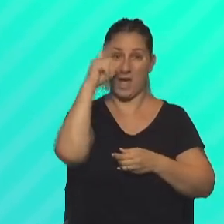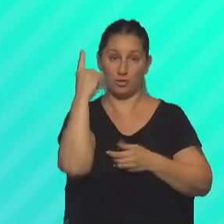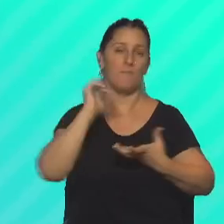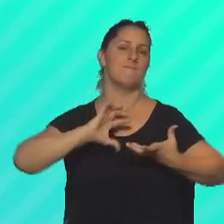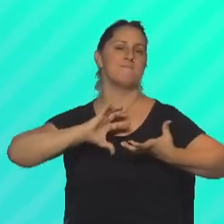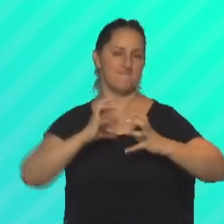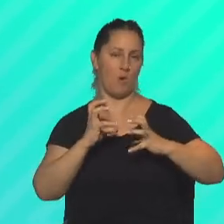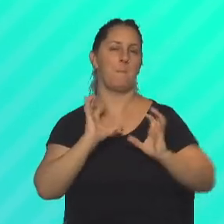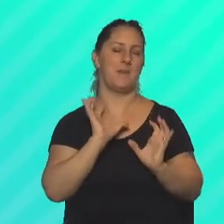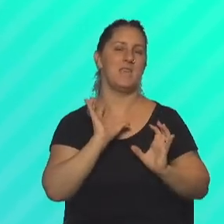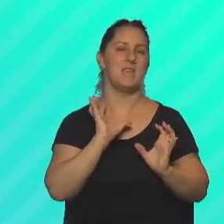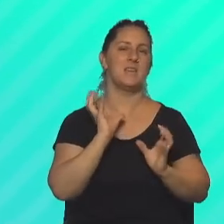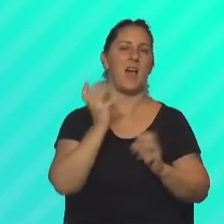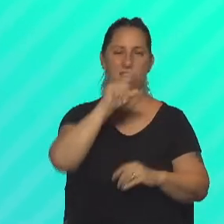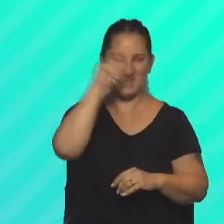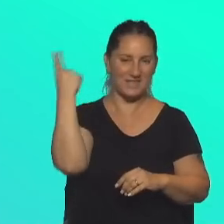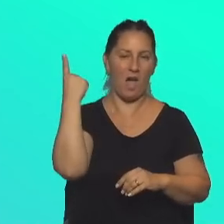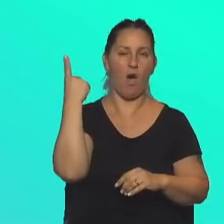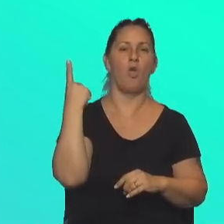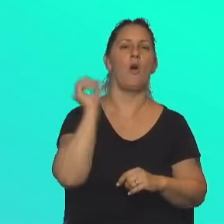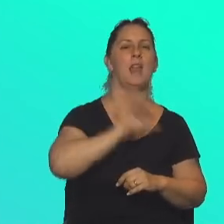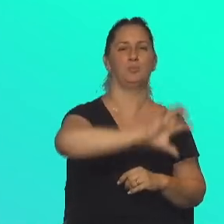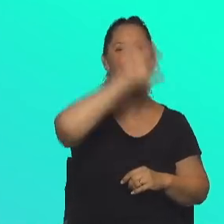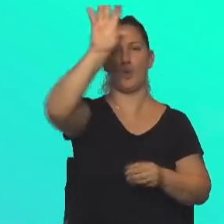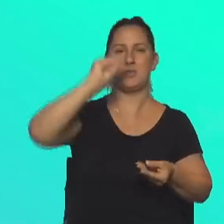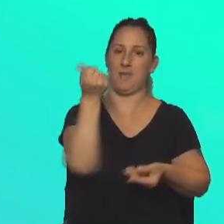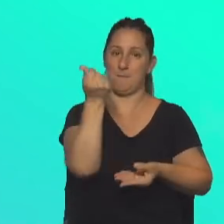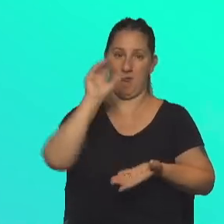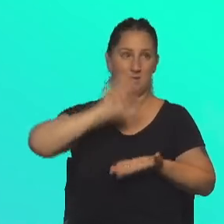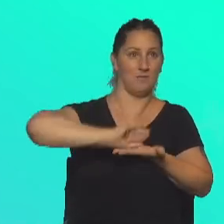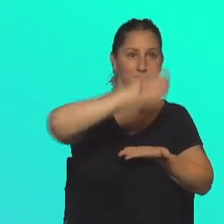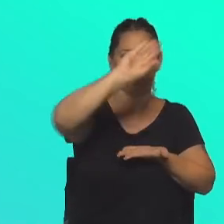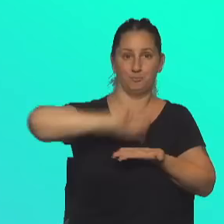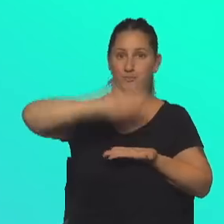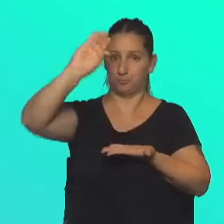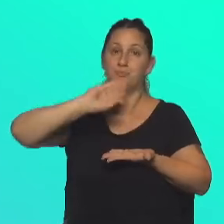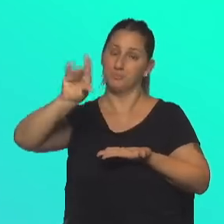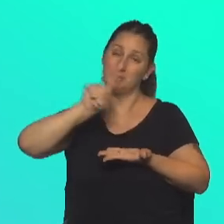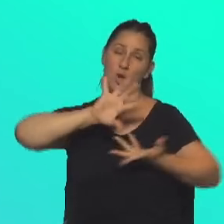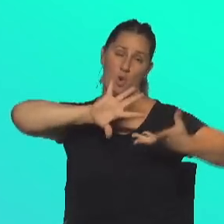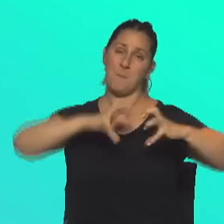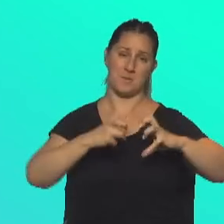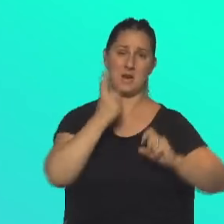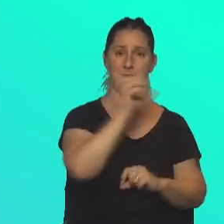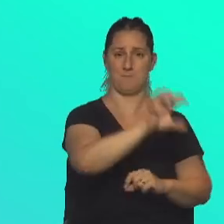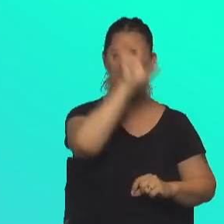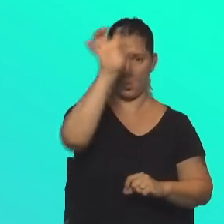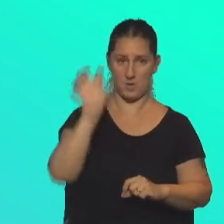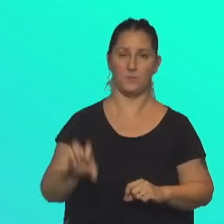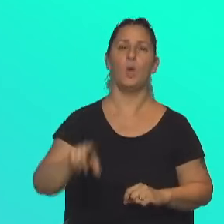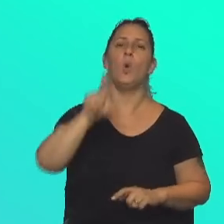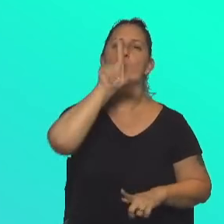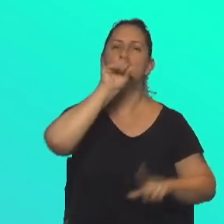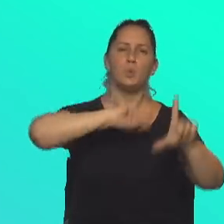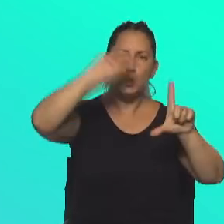obviamente resentida la gestión del Estado Nacional en las provincias argentinas y estas serán perjudicadas. Seguimos con este hilo de